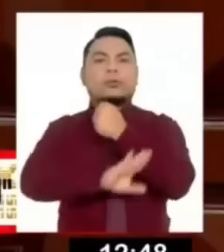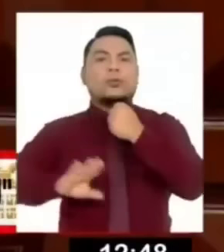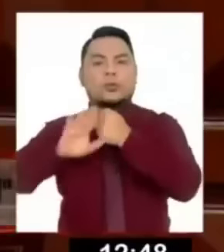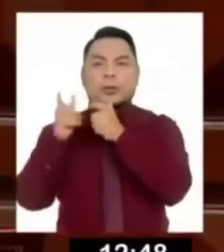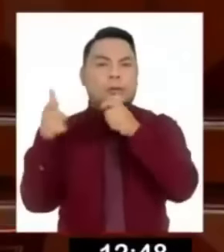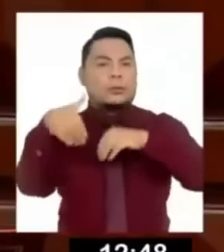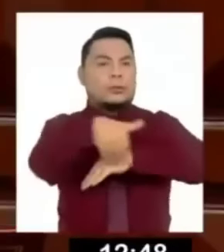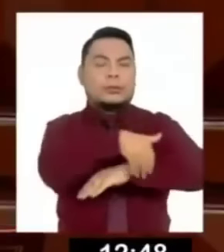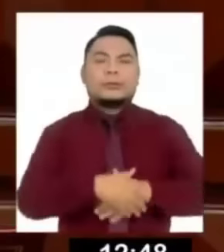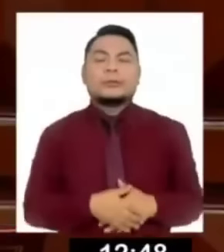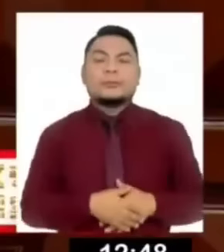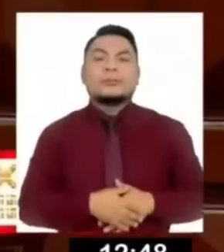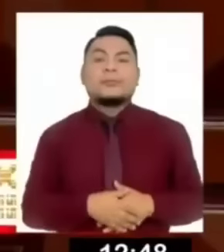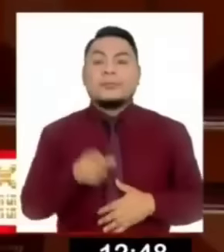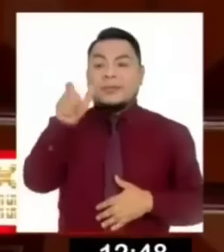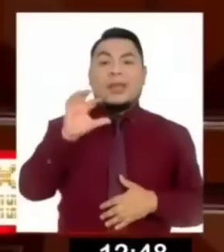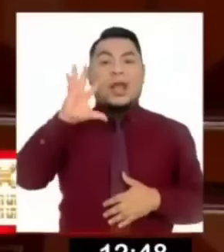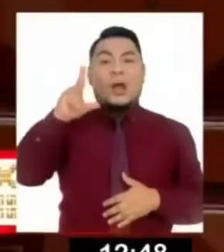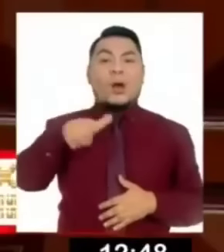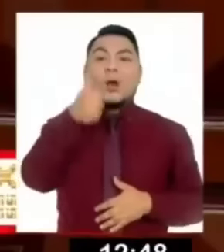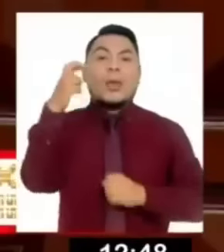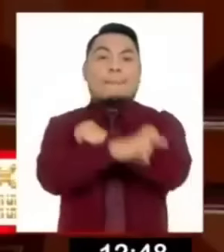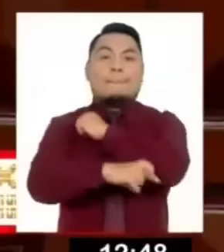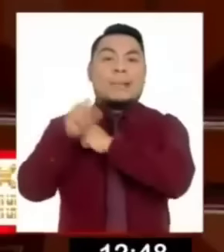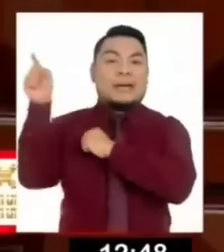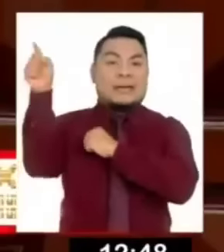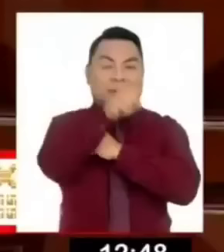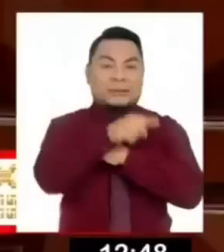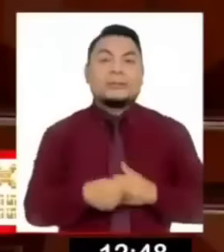pública. Los delincuentes extranjeros